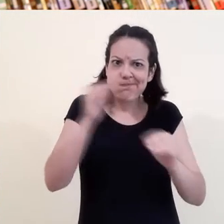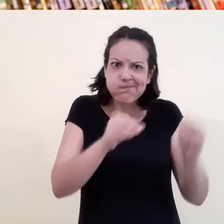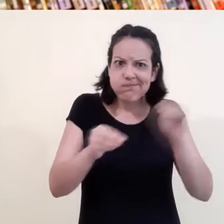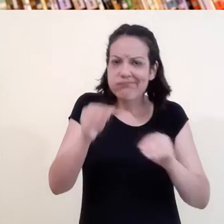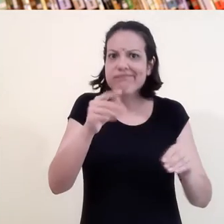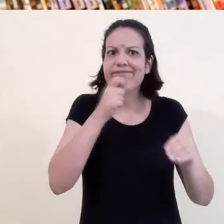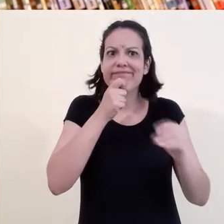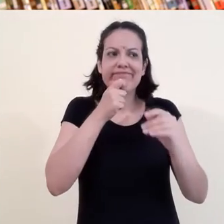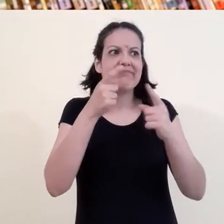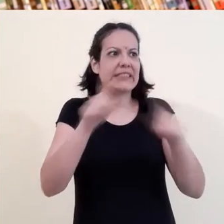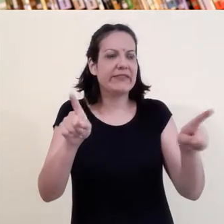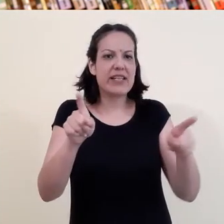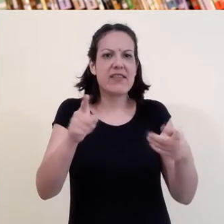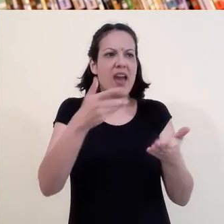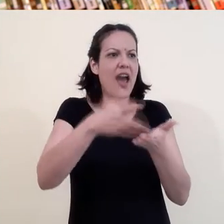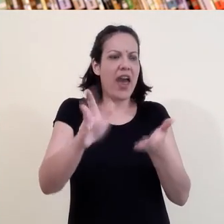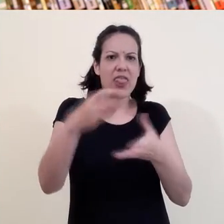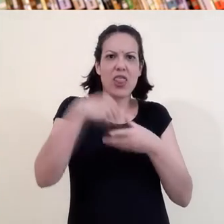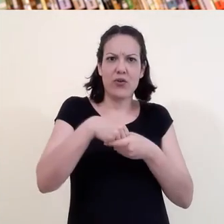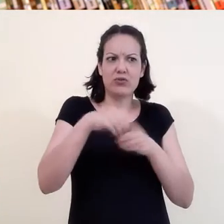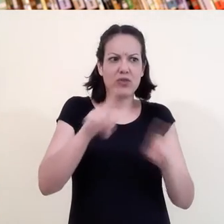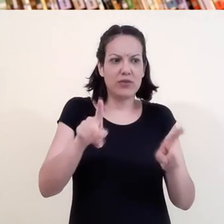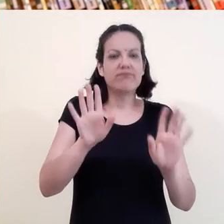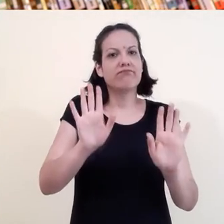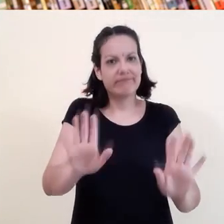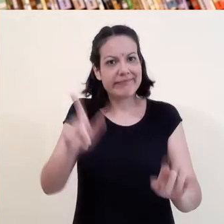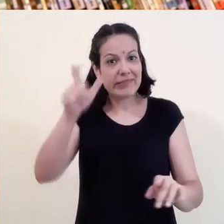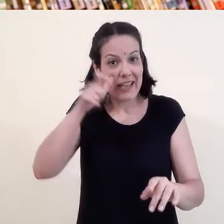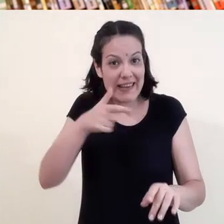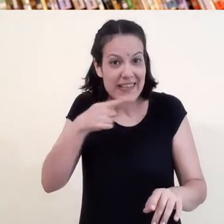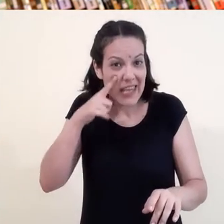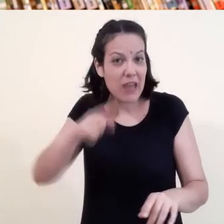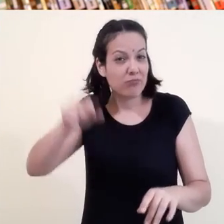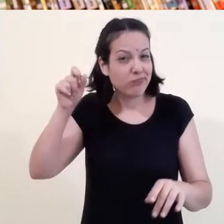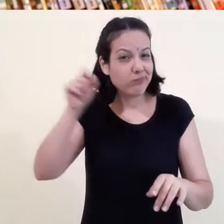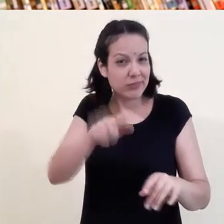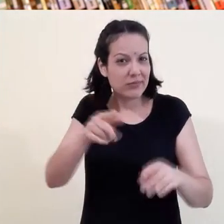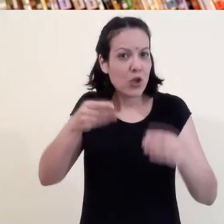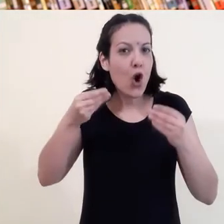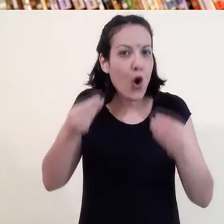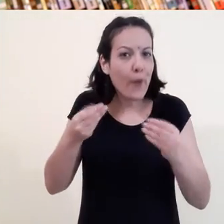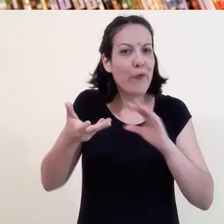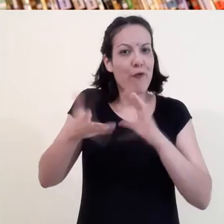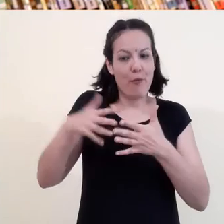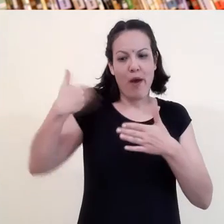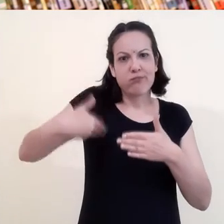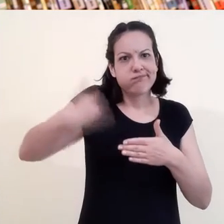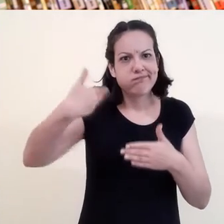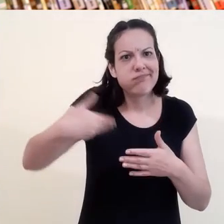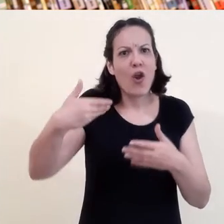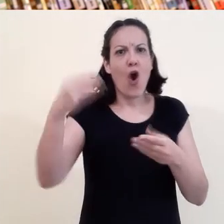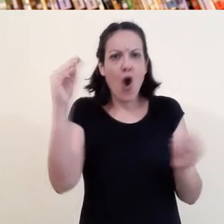y no es mío. Entonces, la ESI es, pero es algo que se fue construyendo,